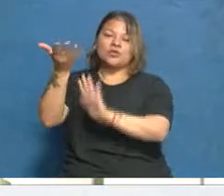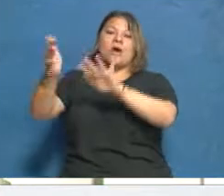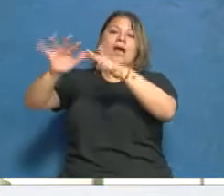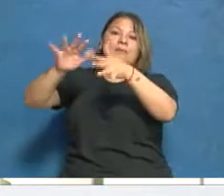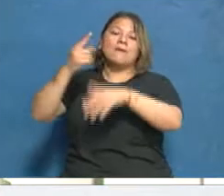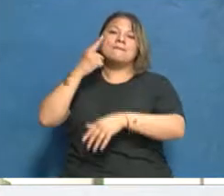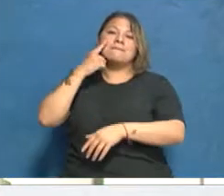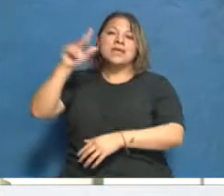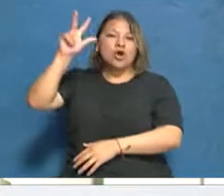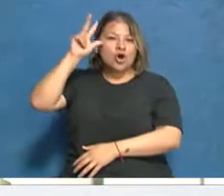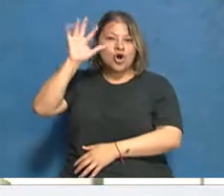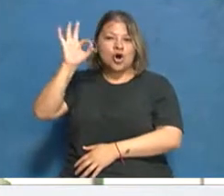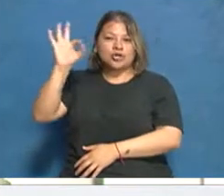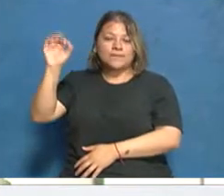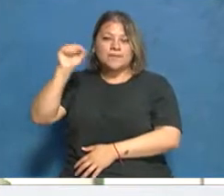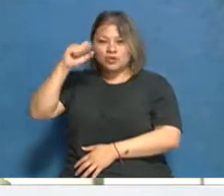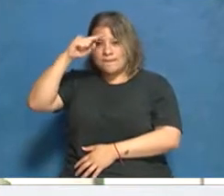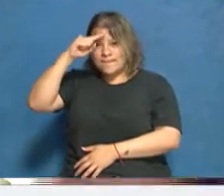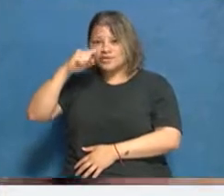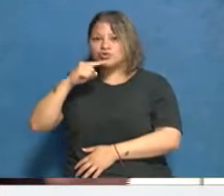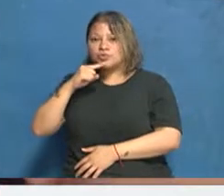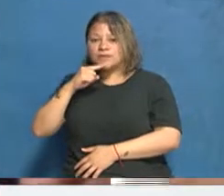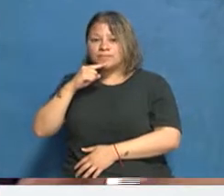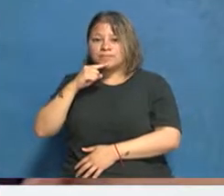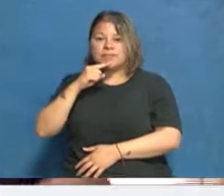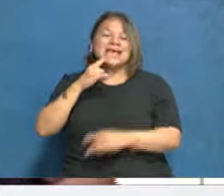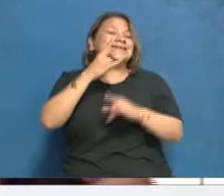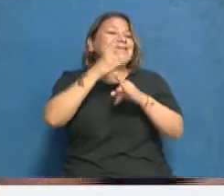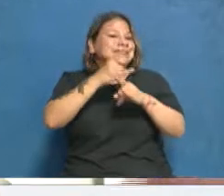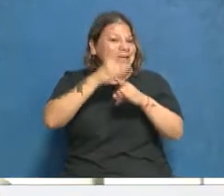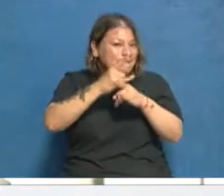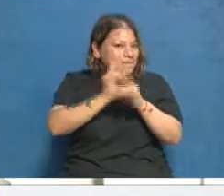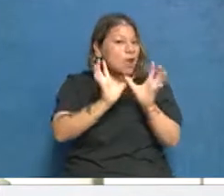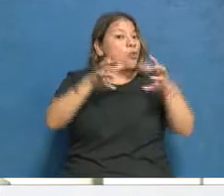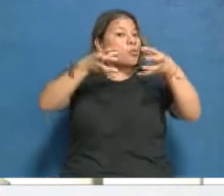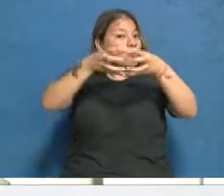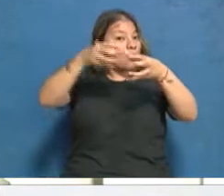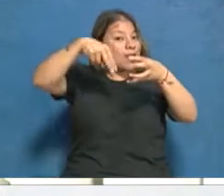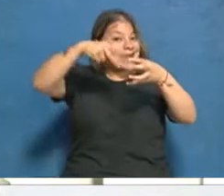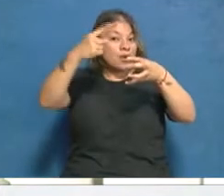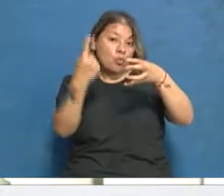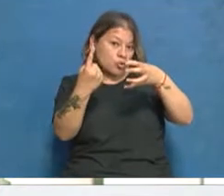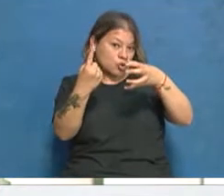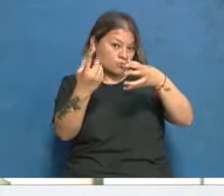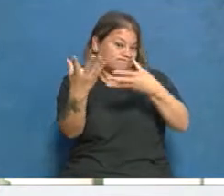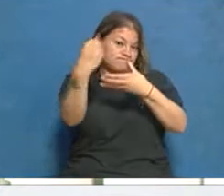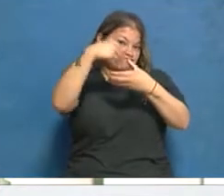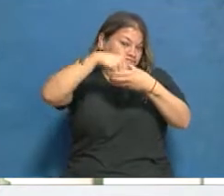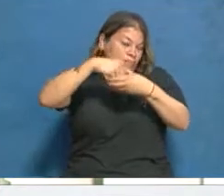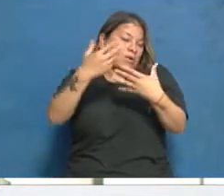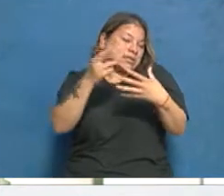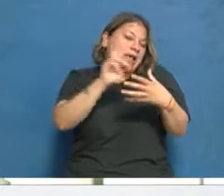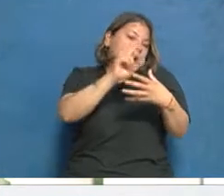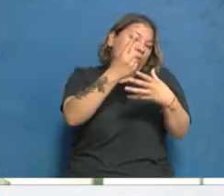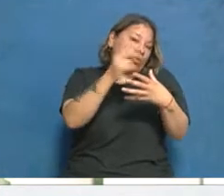de 1.800 pesos mensuales. Siempre hablando de N1. Siempre hablando de N1, o sea, los usuarios